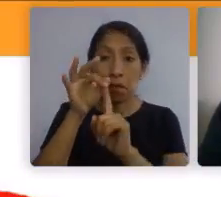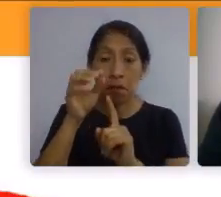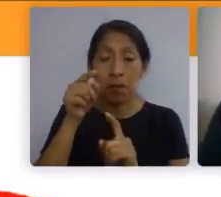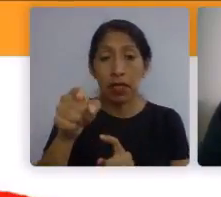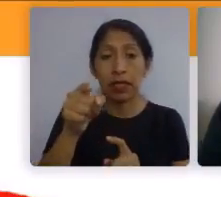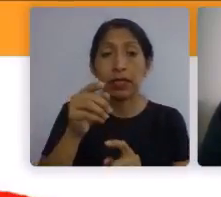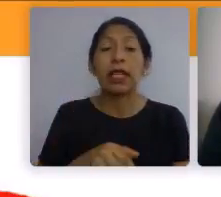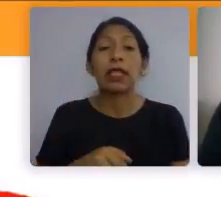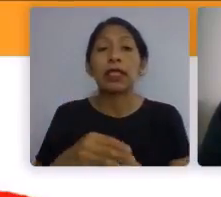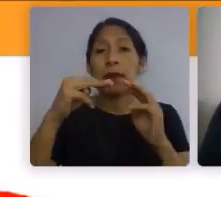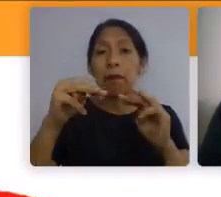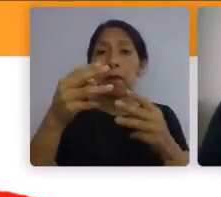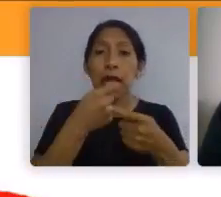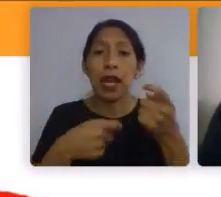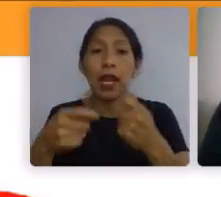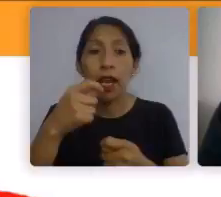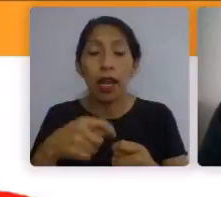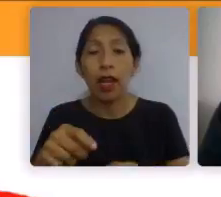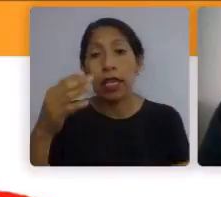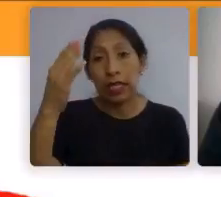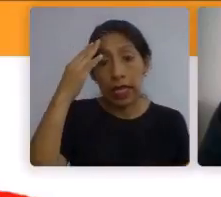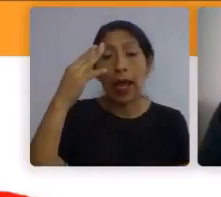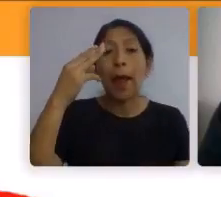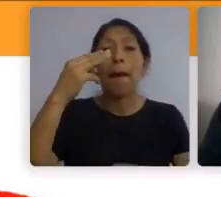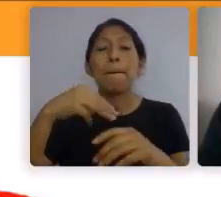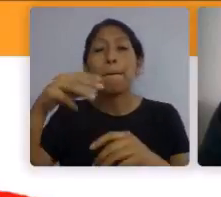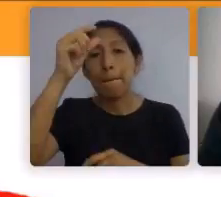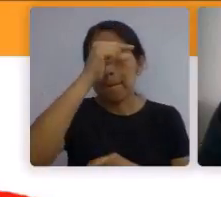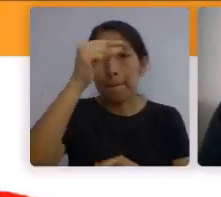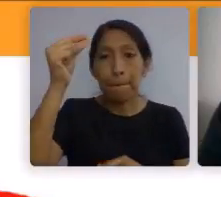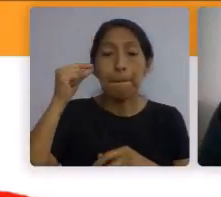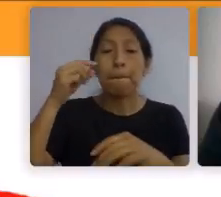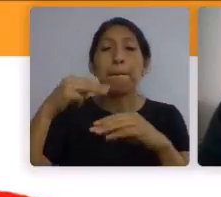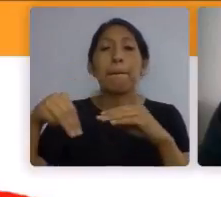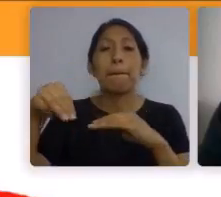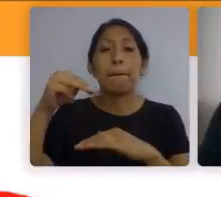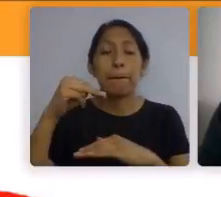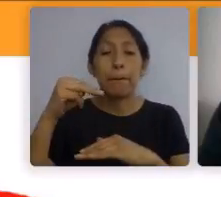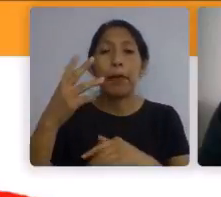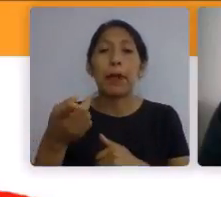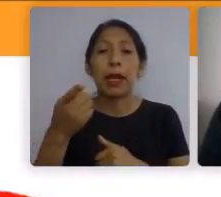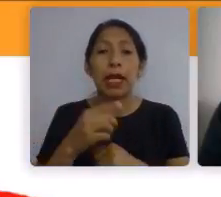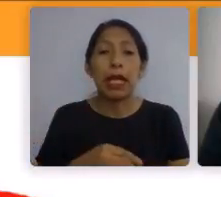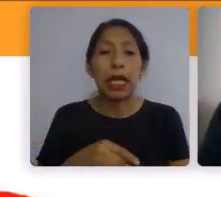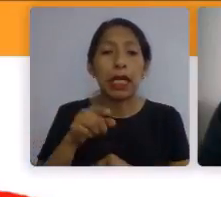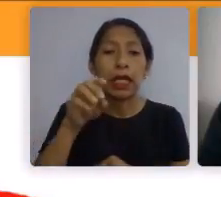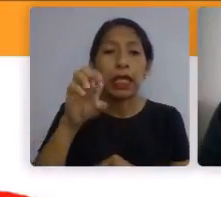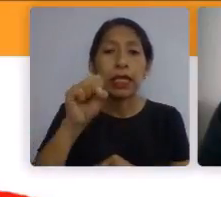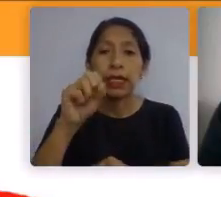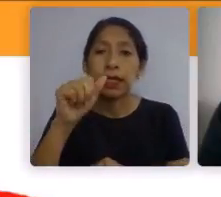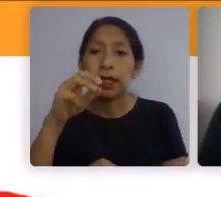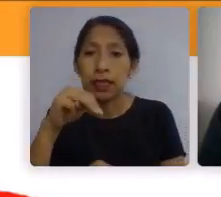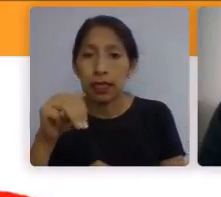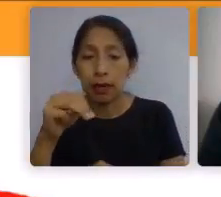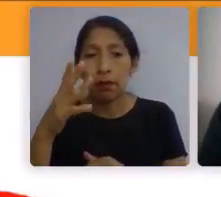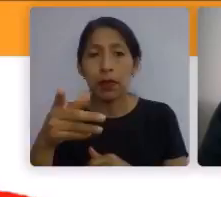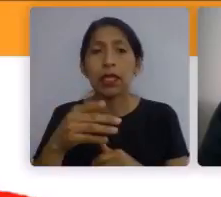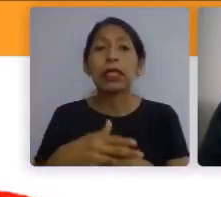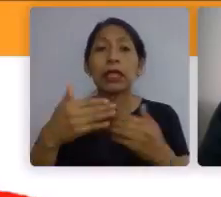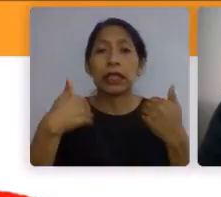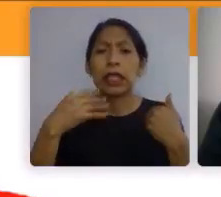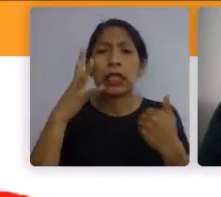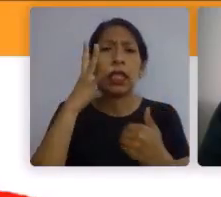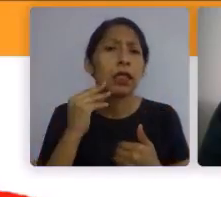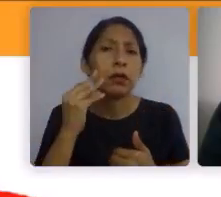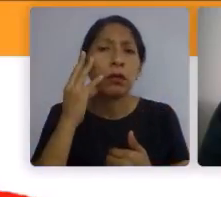mercados turísticos en PromPerú y es magíster en marketing por ESAM y ESIC. Además, cuenta con una amplia experiencia